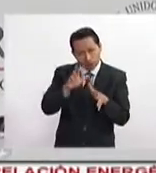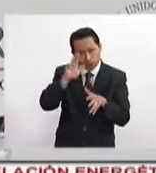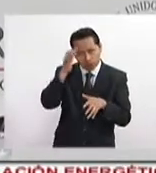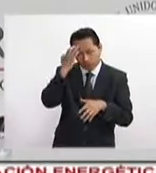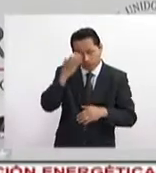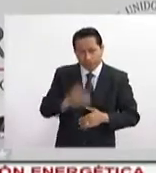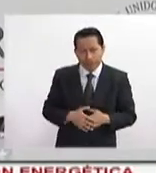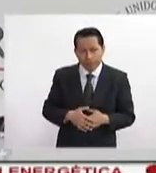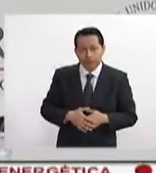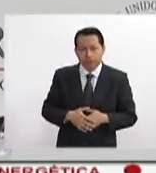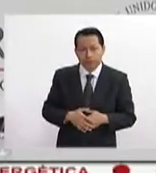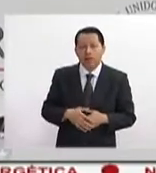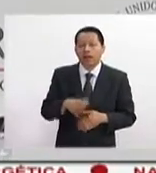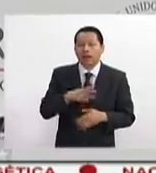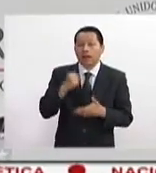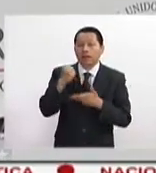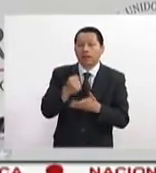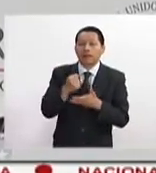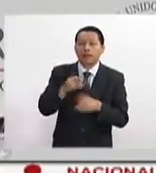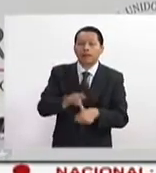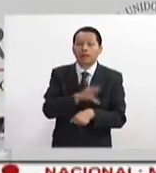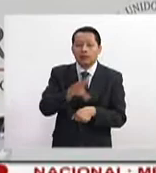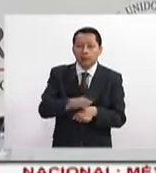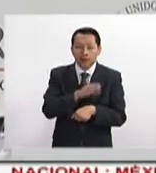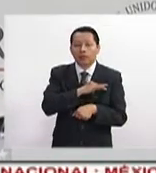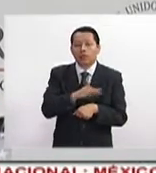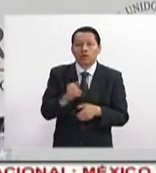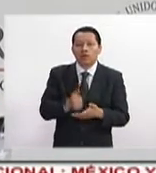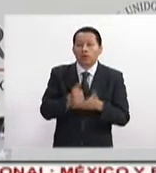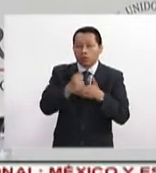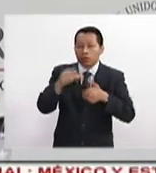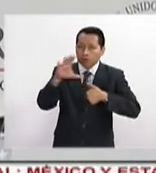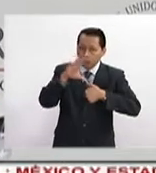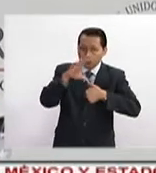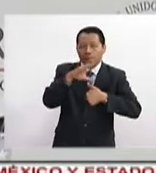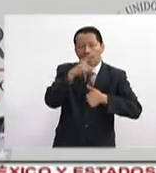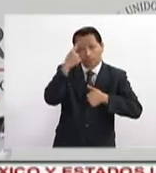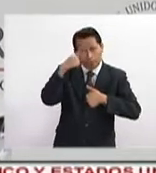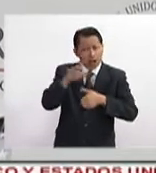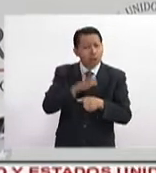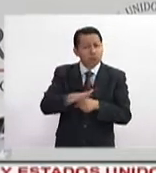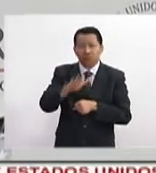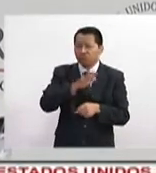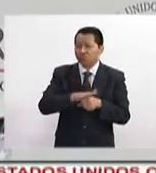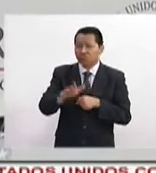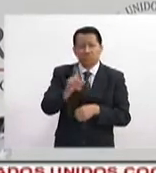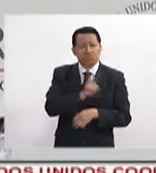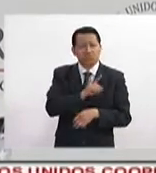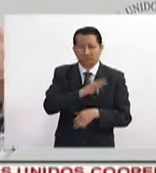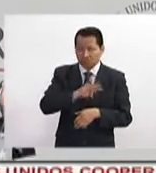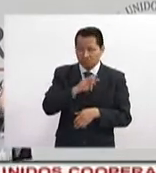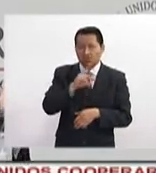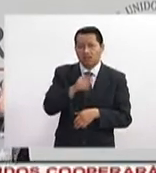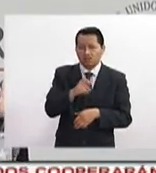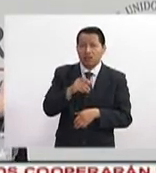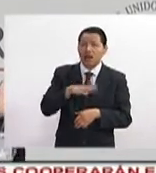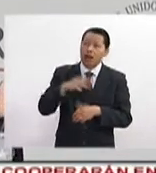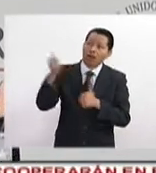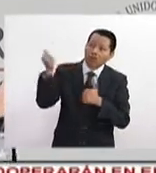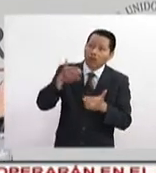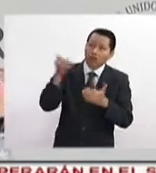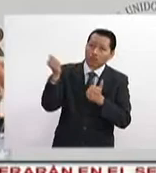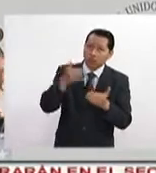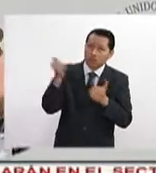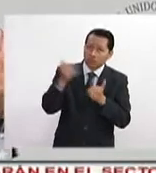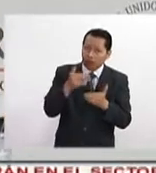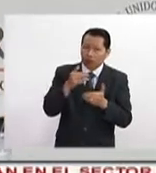Las inversiones bilaterales en el ámbito de la energía van a ayudar a Norteamérica a ser autosuficiente, dejar de apoyarnos en importaciones energéticas